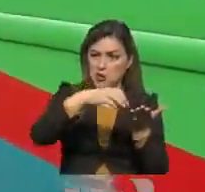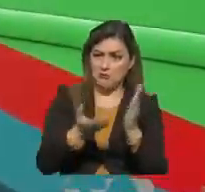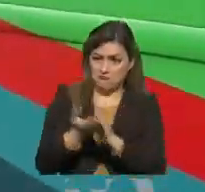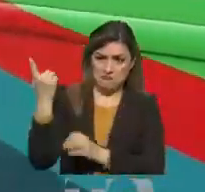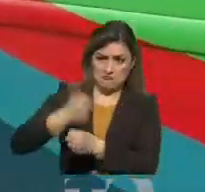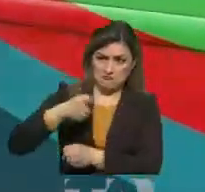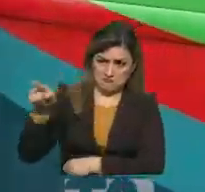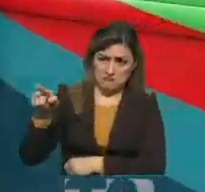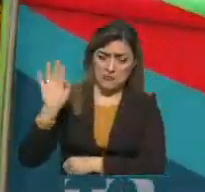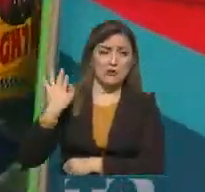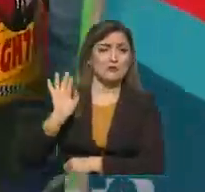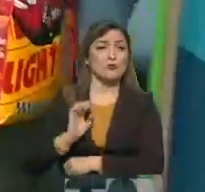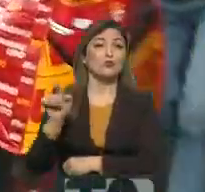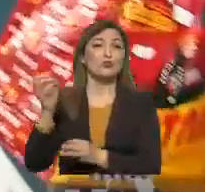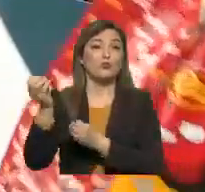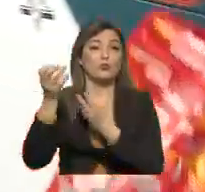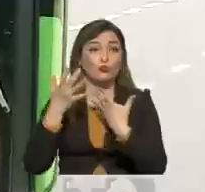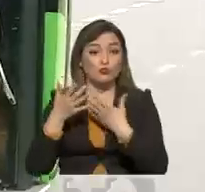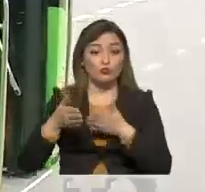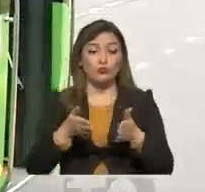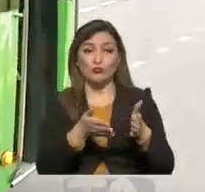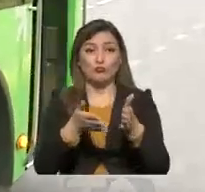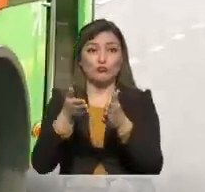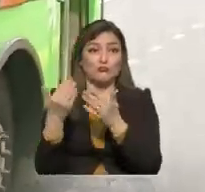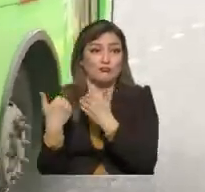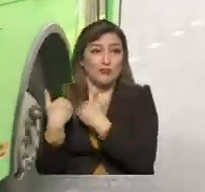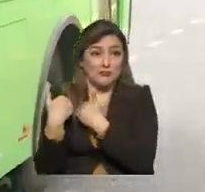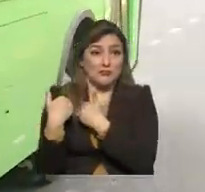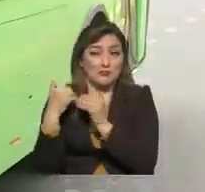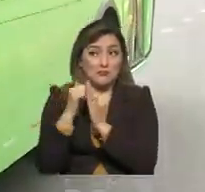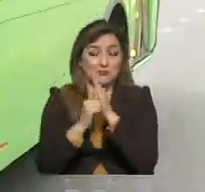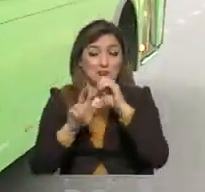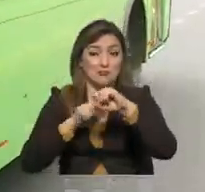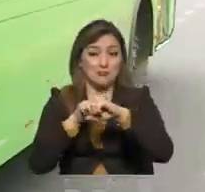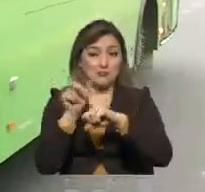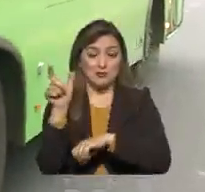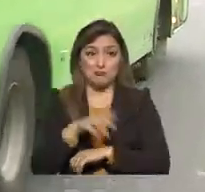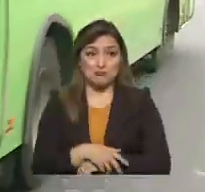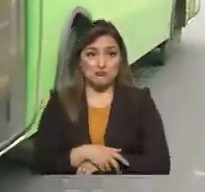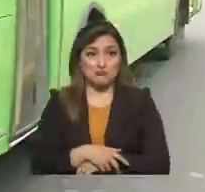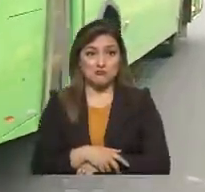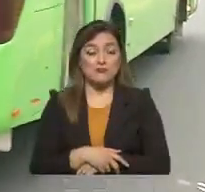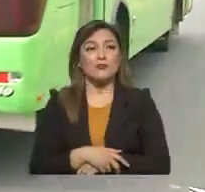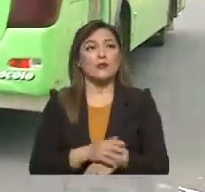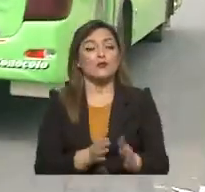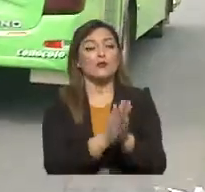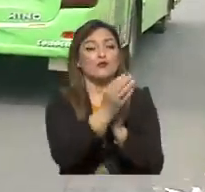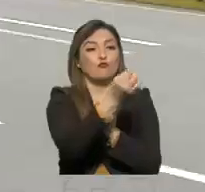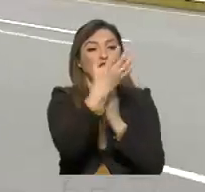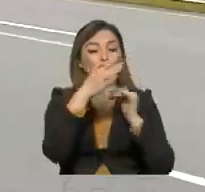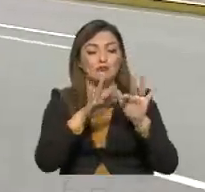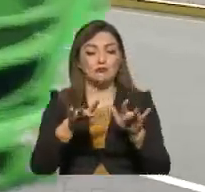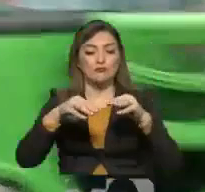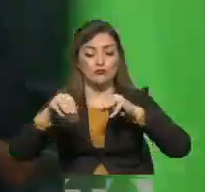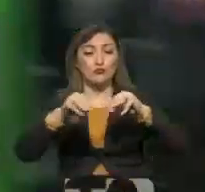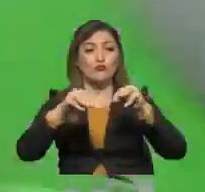transporte interparroquial y se nos informó que estas rutas no le corresponden a la ANT. También pedimos información en la Secretaría